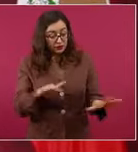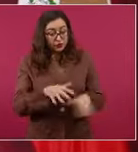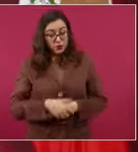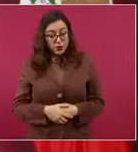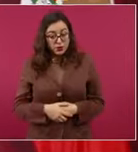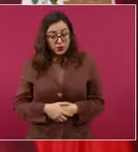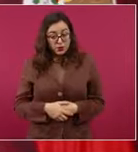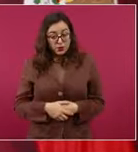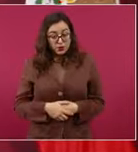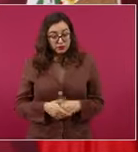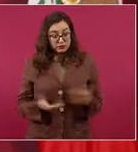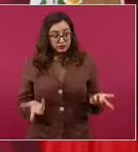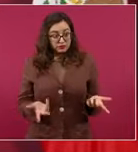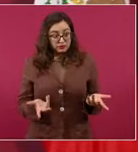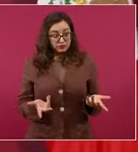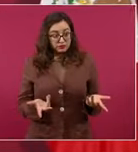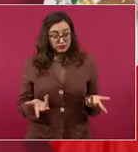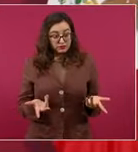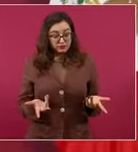información y sobre todo objetividad.